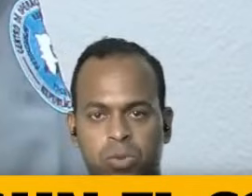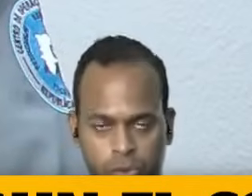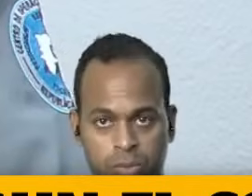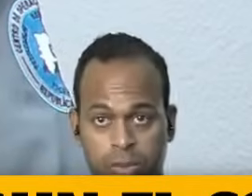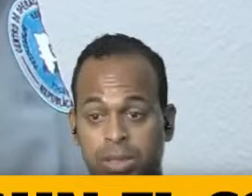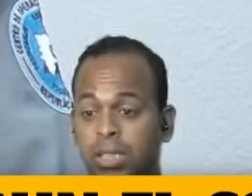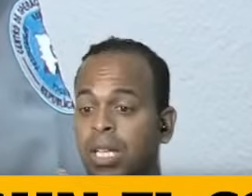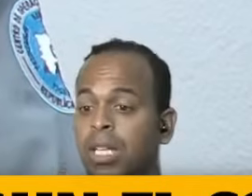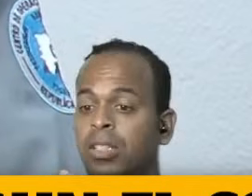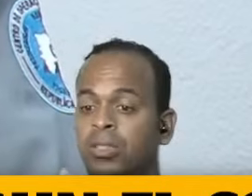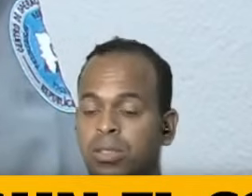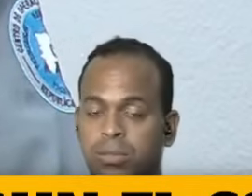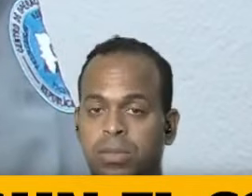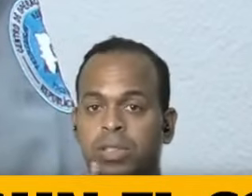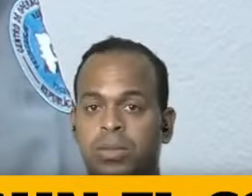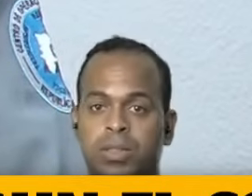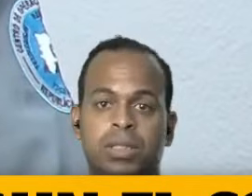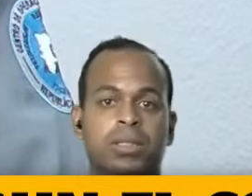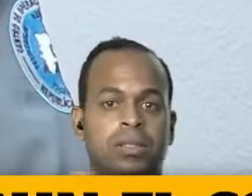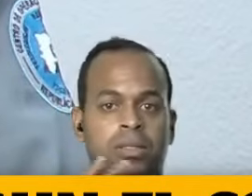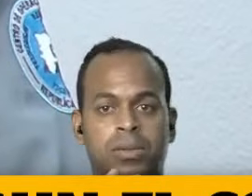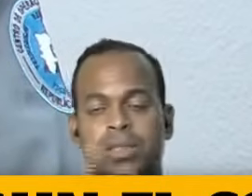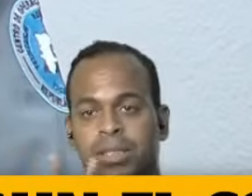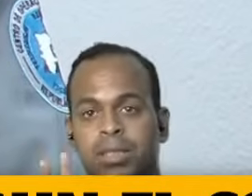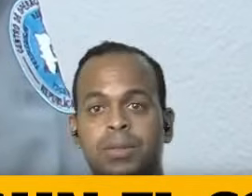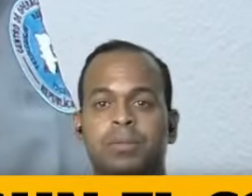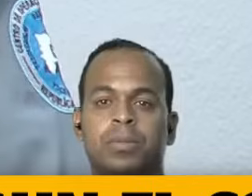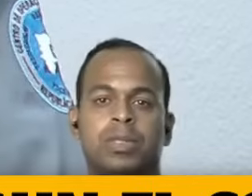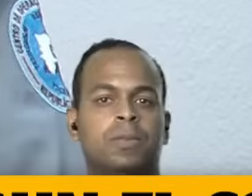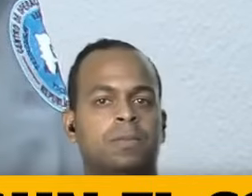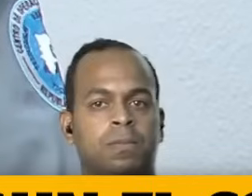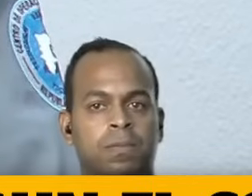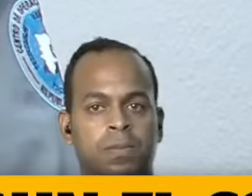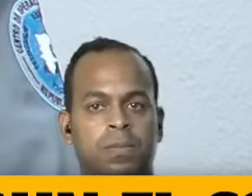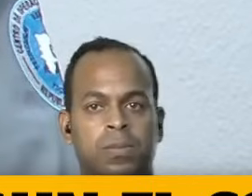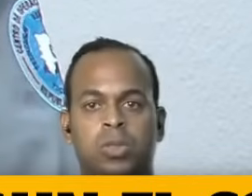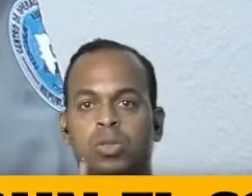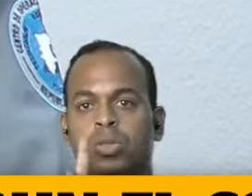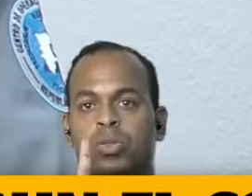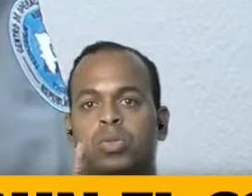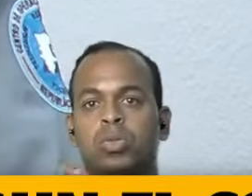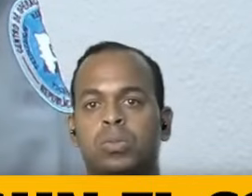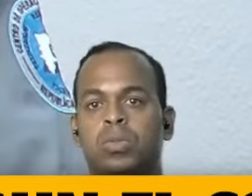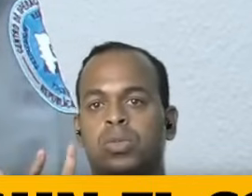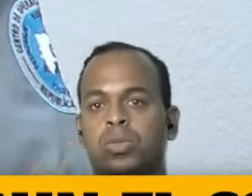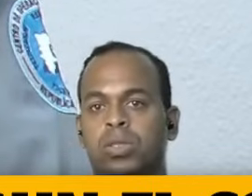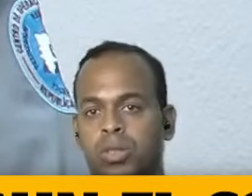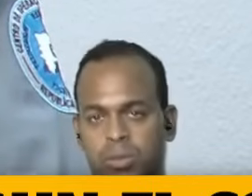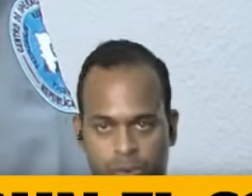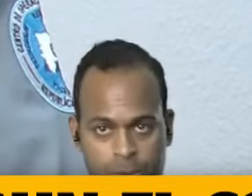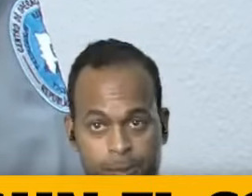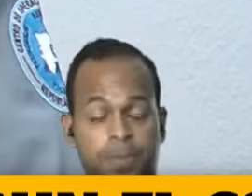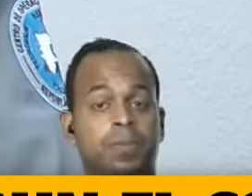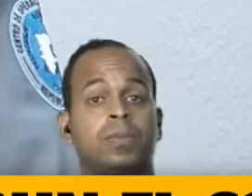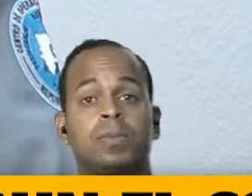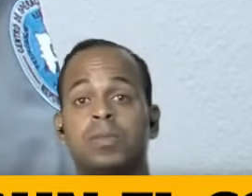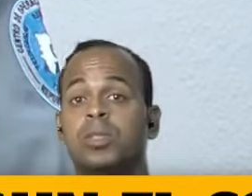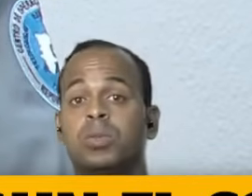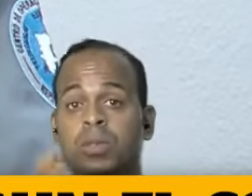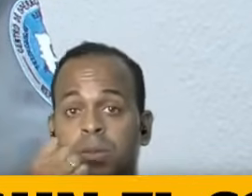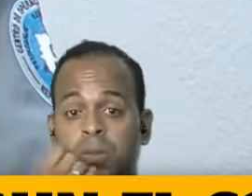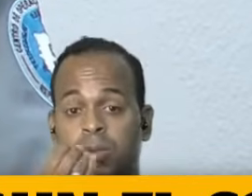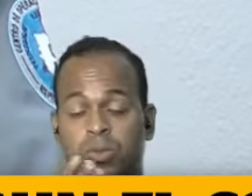14,993 personas, para un 1.80%. INAPA informa, usuarios